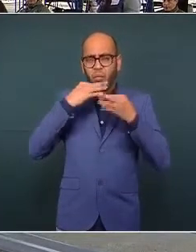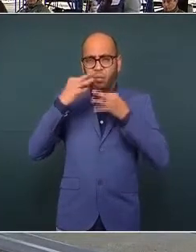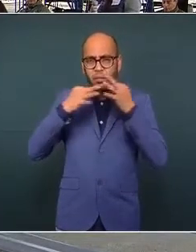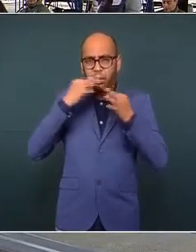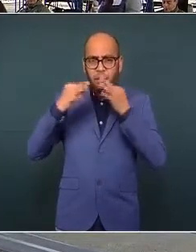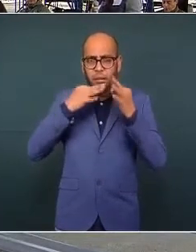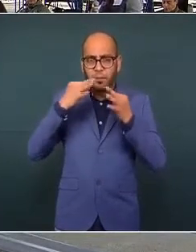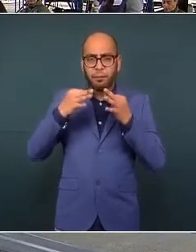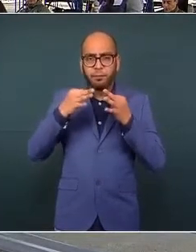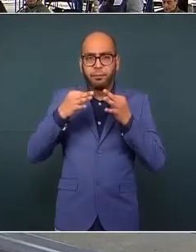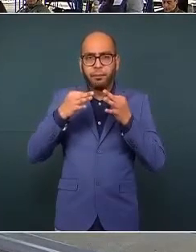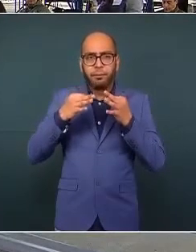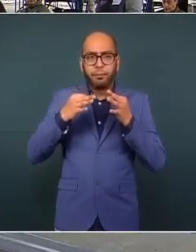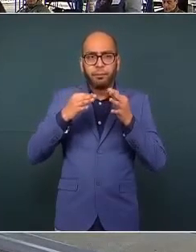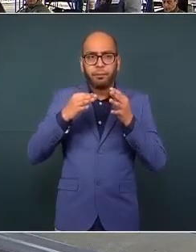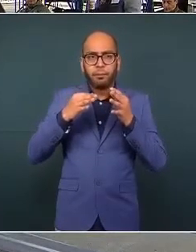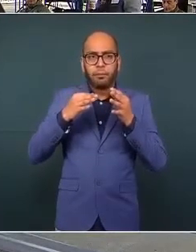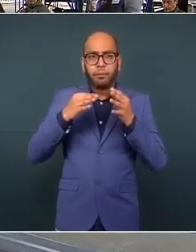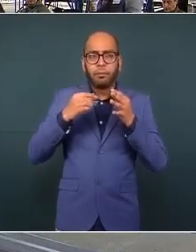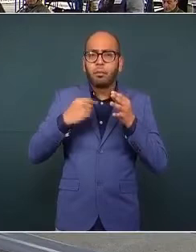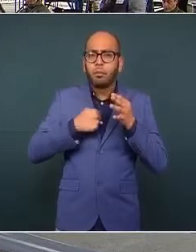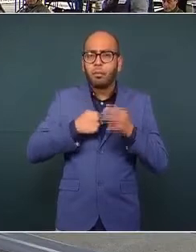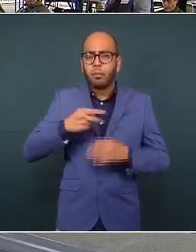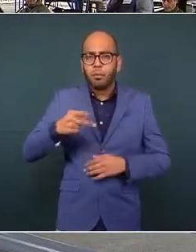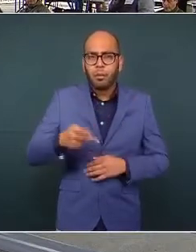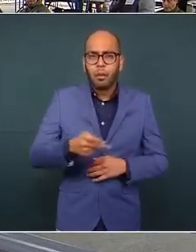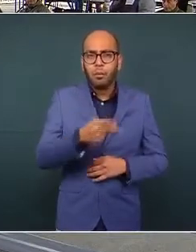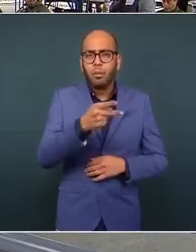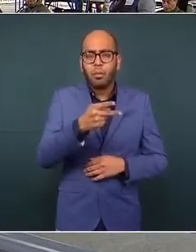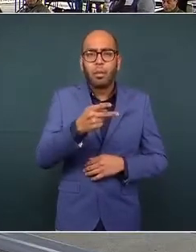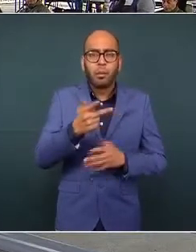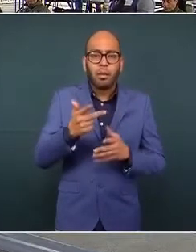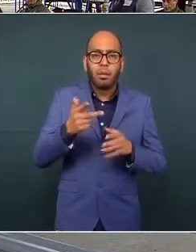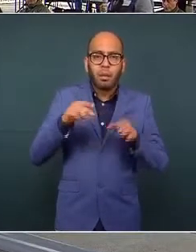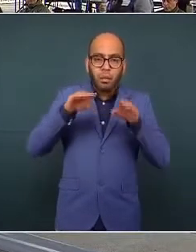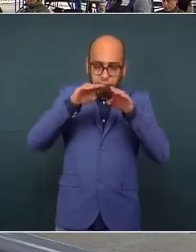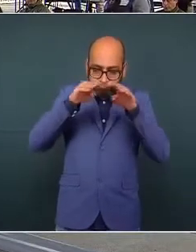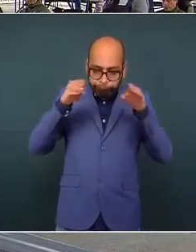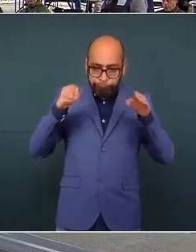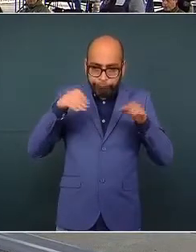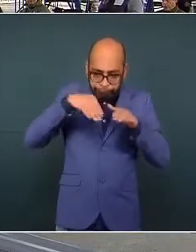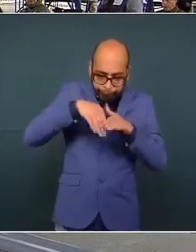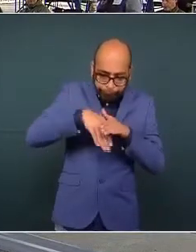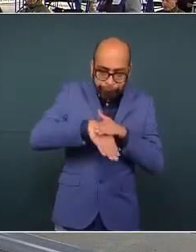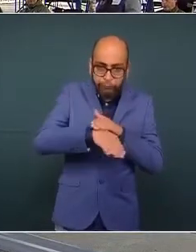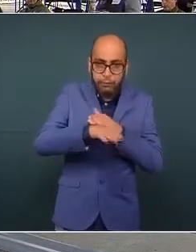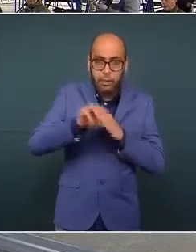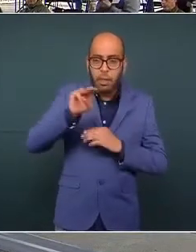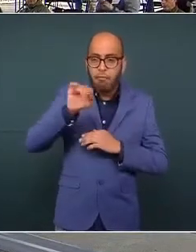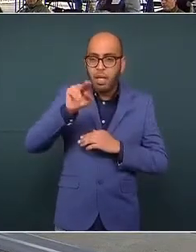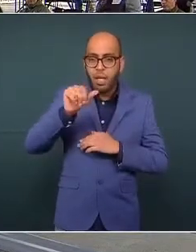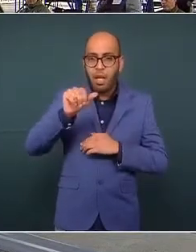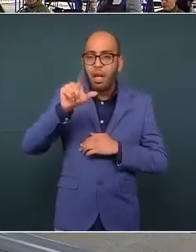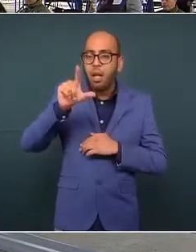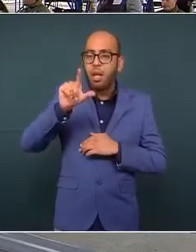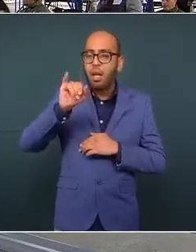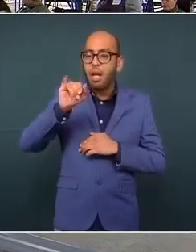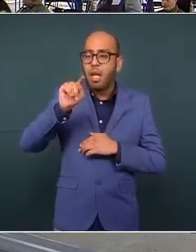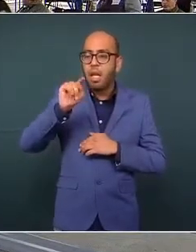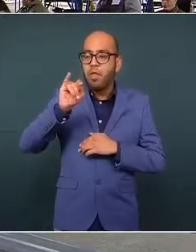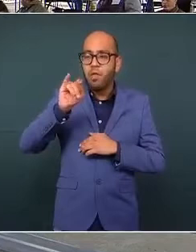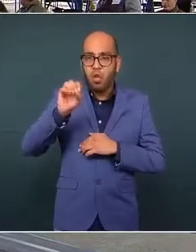Preguntarle, presidente, respecto a las minas de litio pues que se han